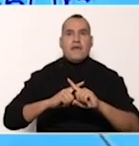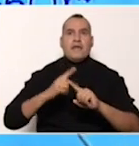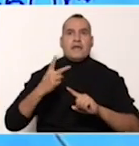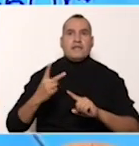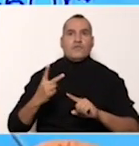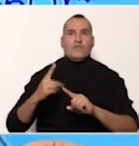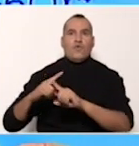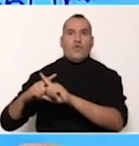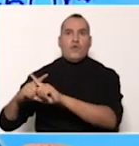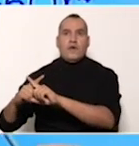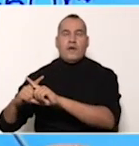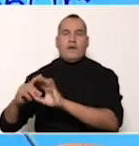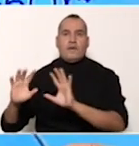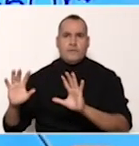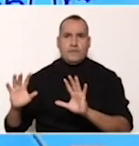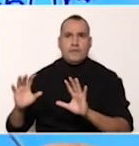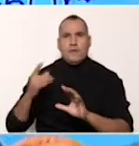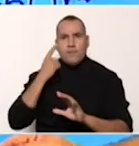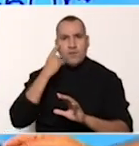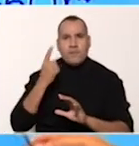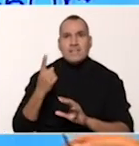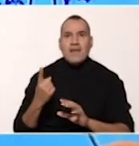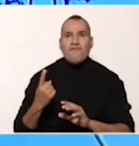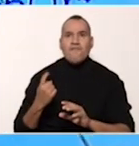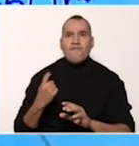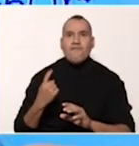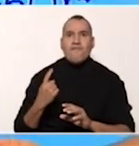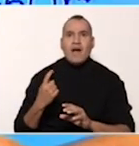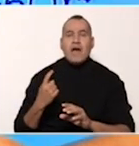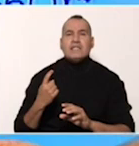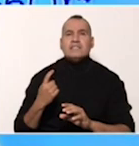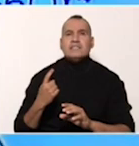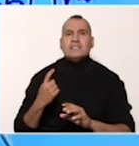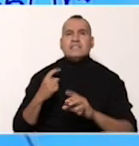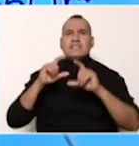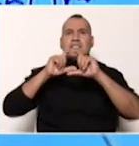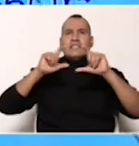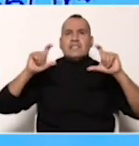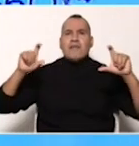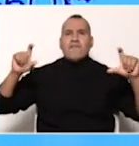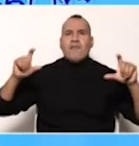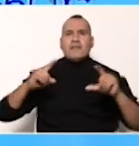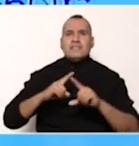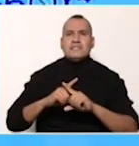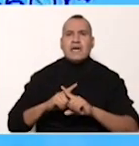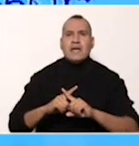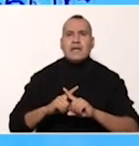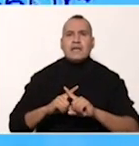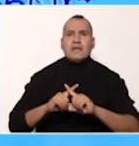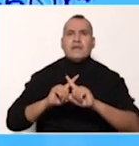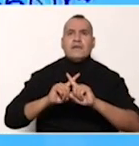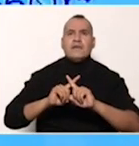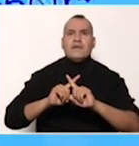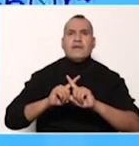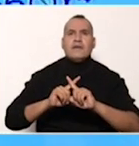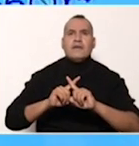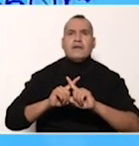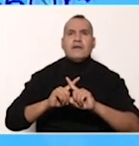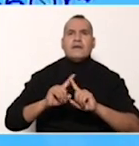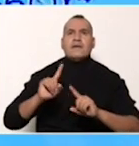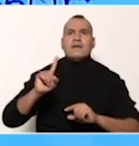4x a la 2, pero fíjense que falta el x a la 1 en el polinomio P de X. Lo tengo que rellenar